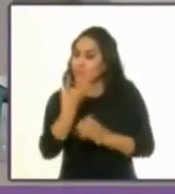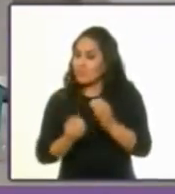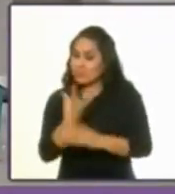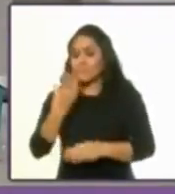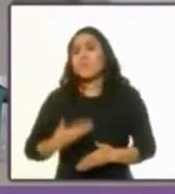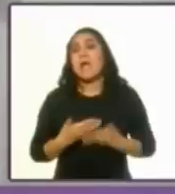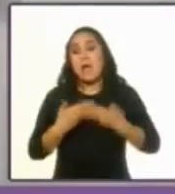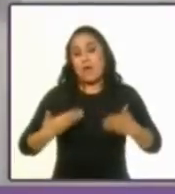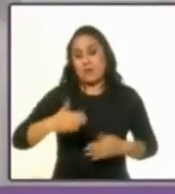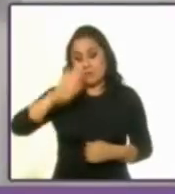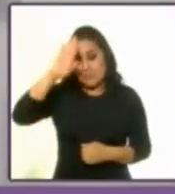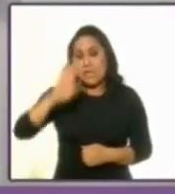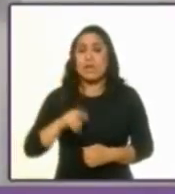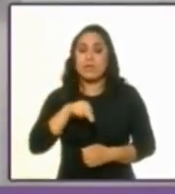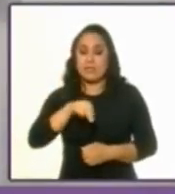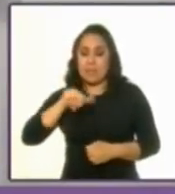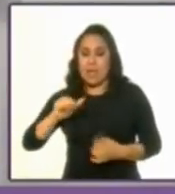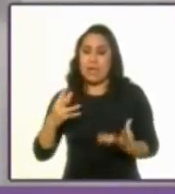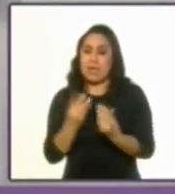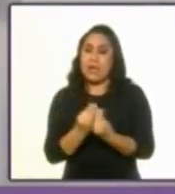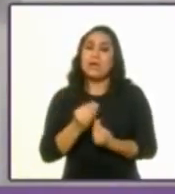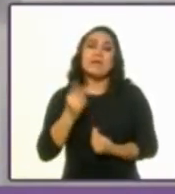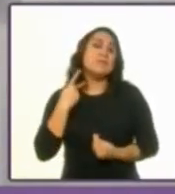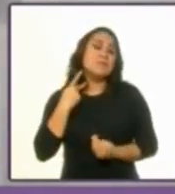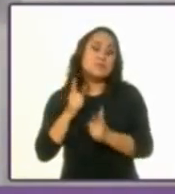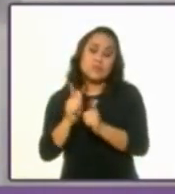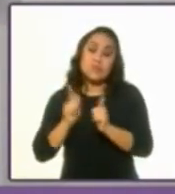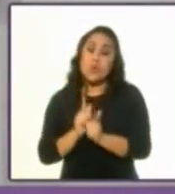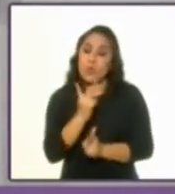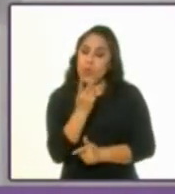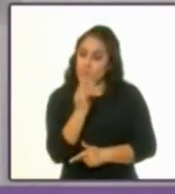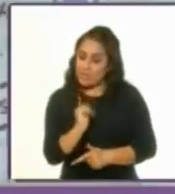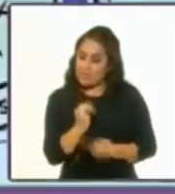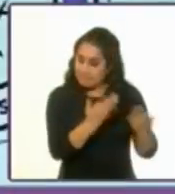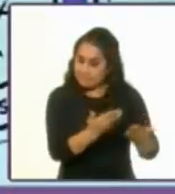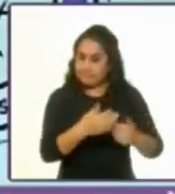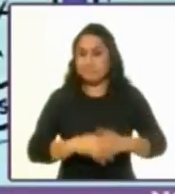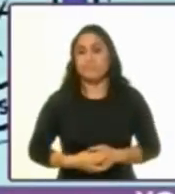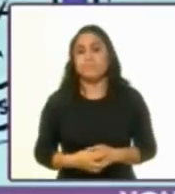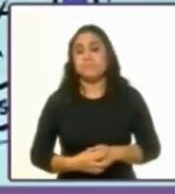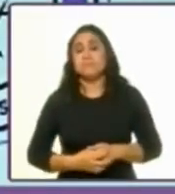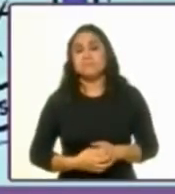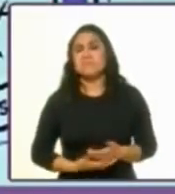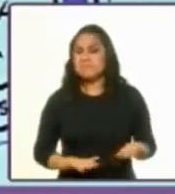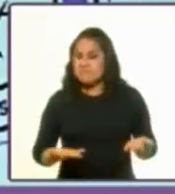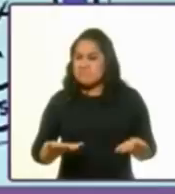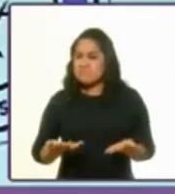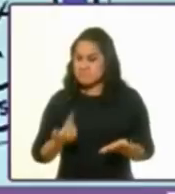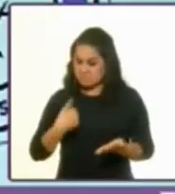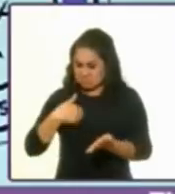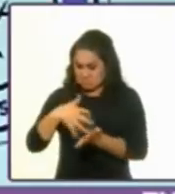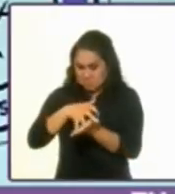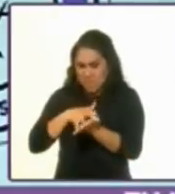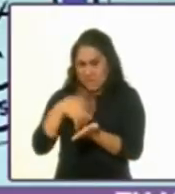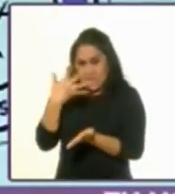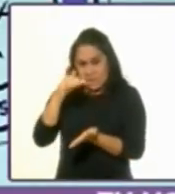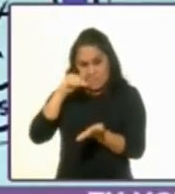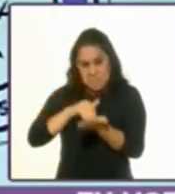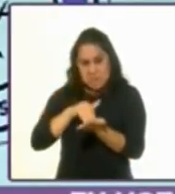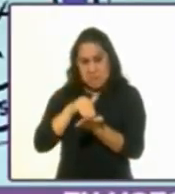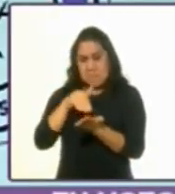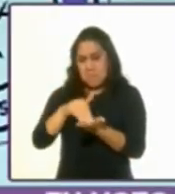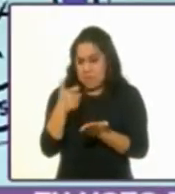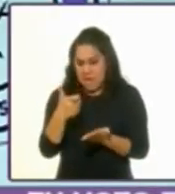la candidata de nueva alianza purificación carpinteyro adelante que de donde me voy a ahorrar 10 mil millones de pesos